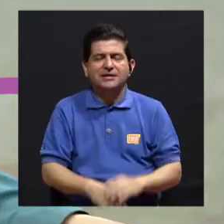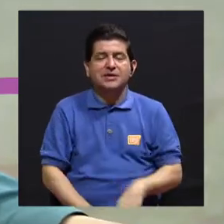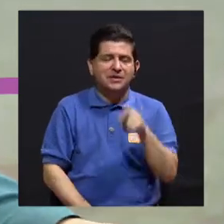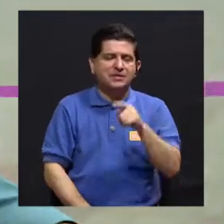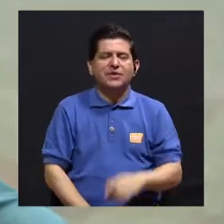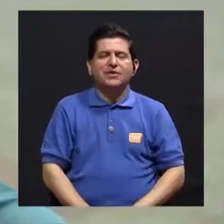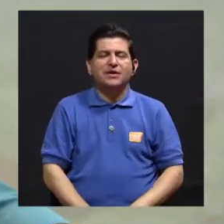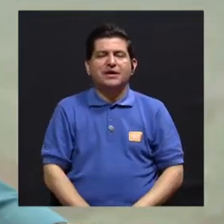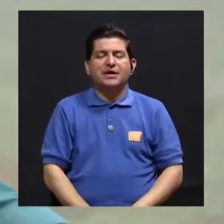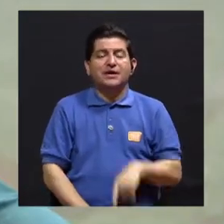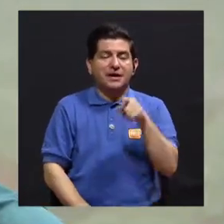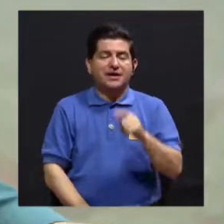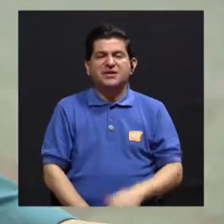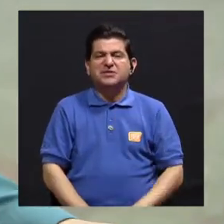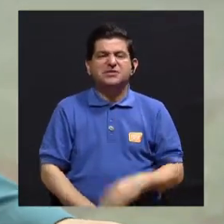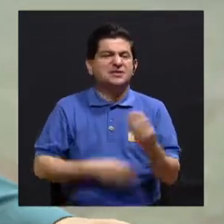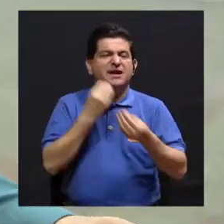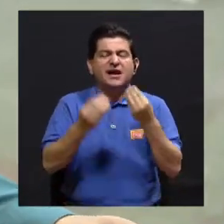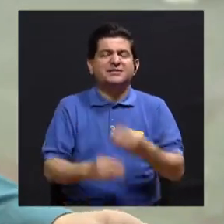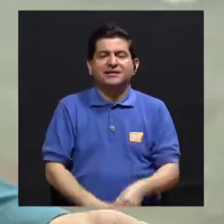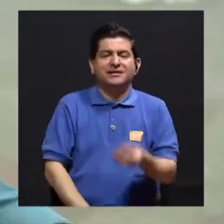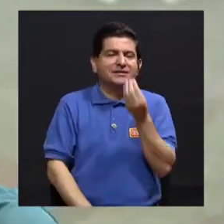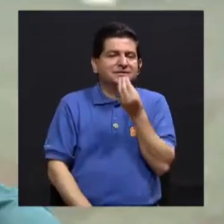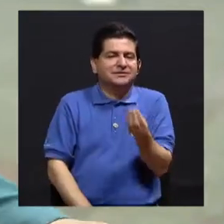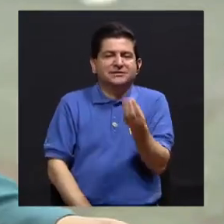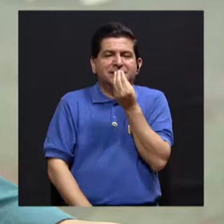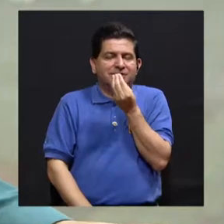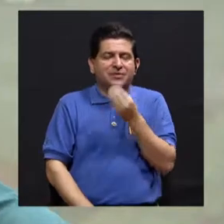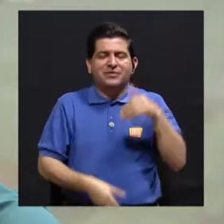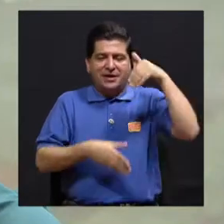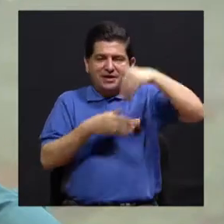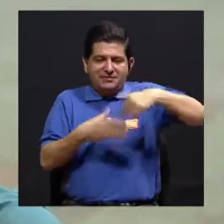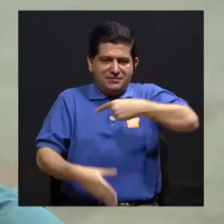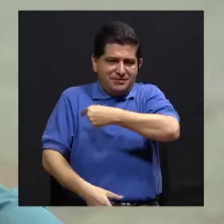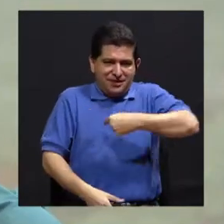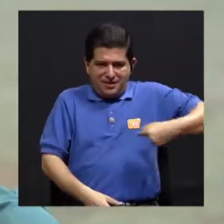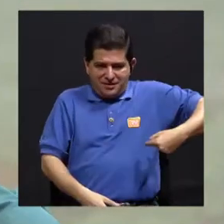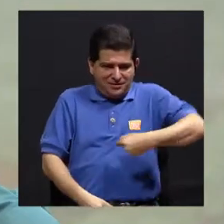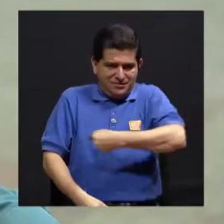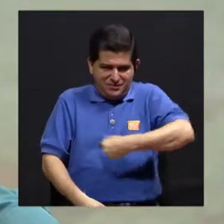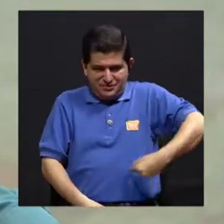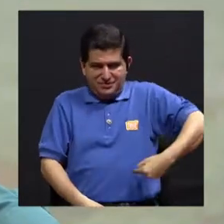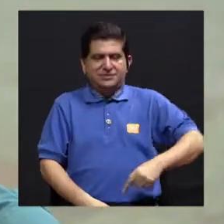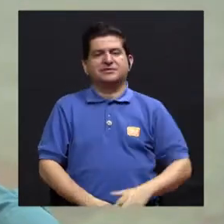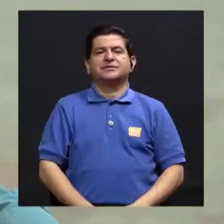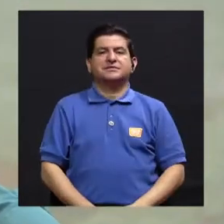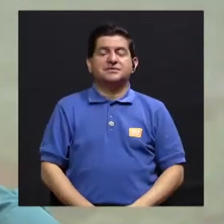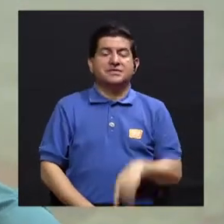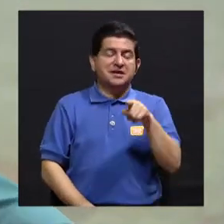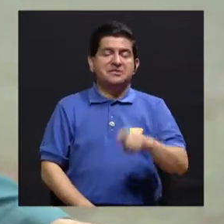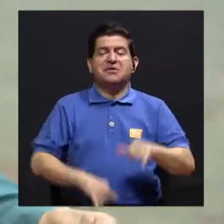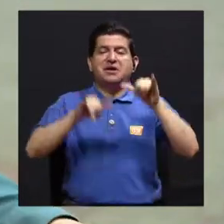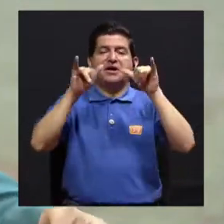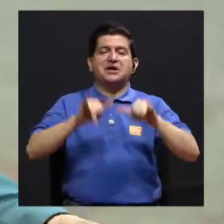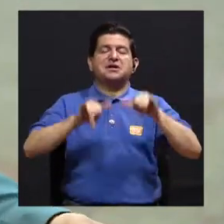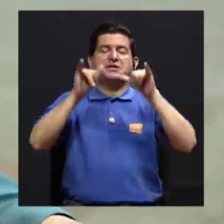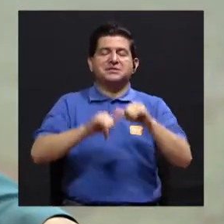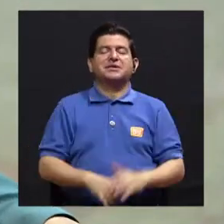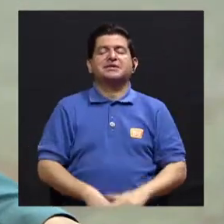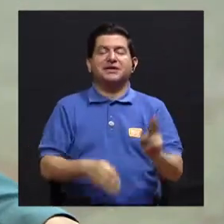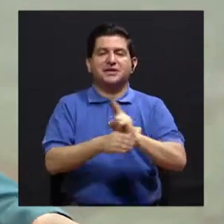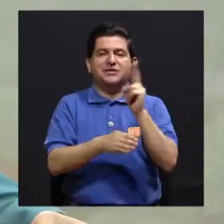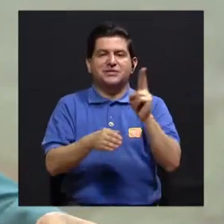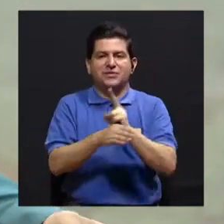comensales, ¿okay? Que ellas básicamente lo que van a estar haciendo en nuestro intestino, de manera general, es que van a estar consumiendo